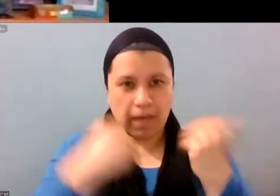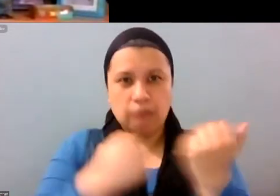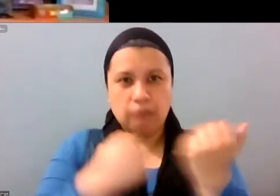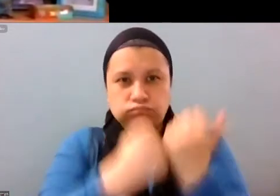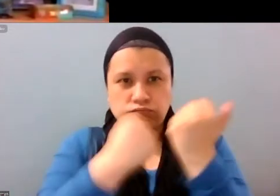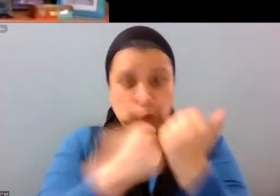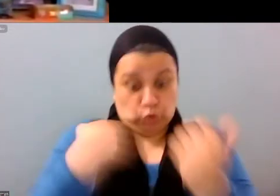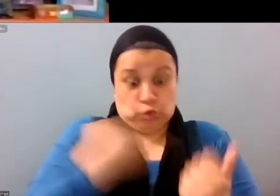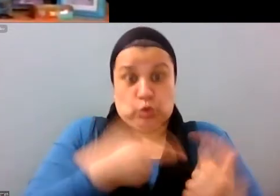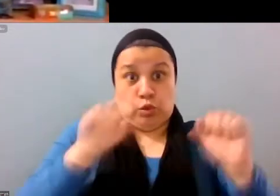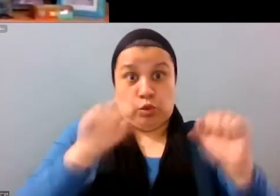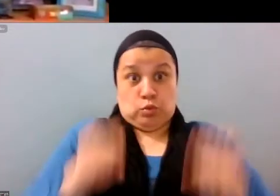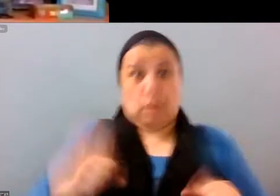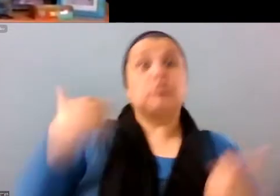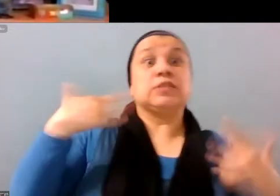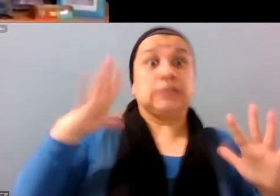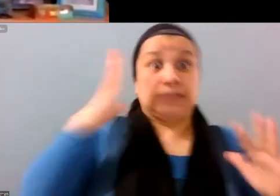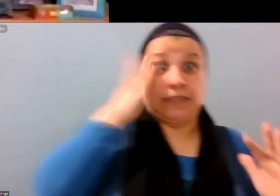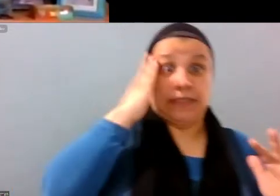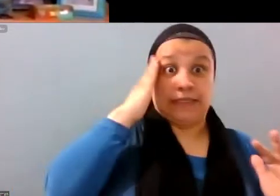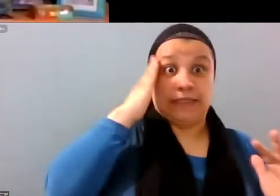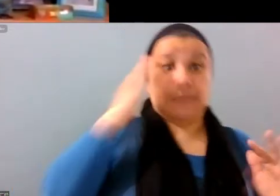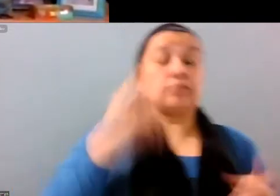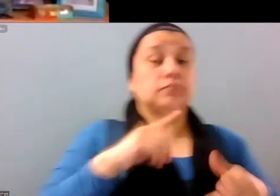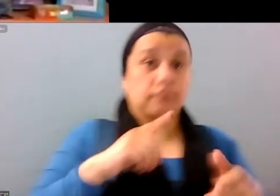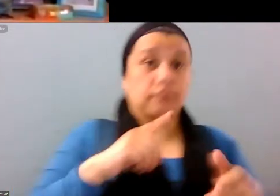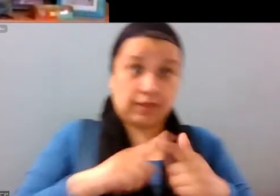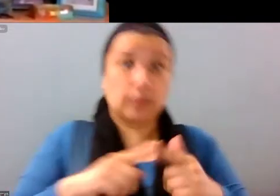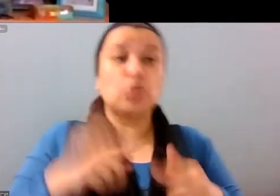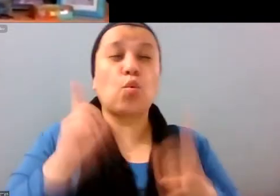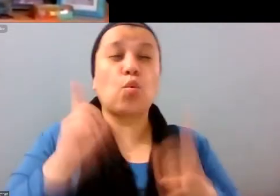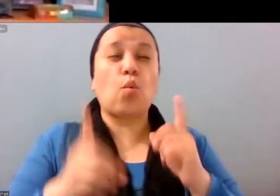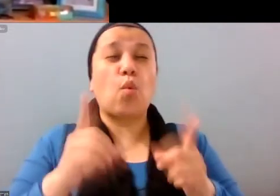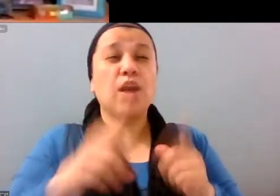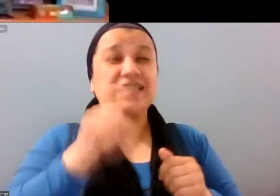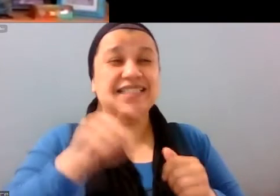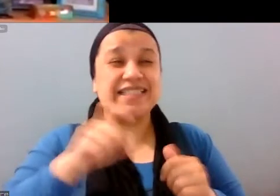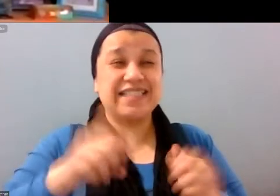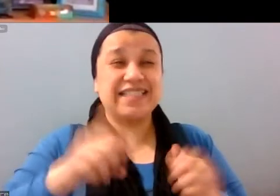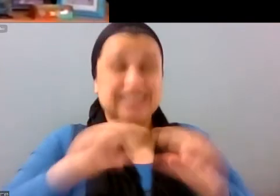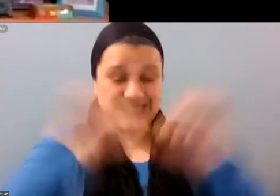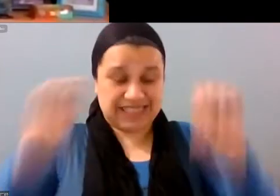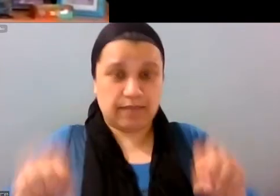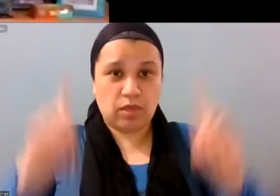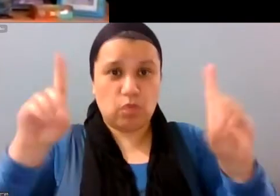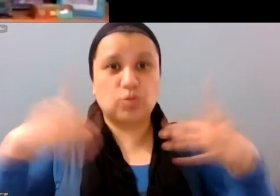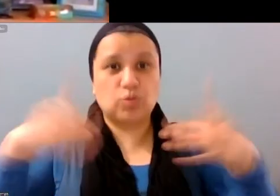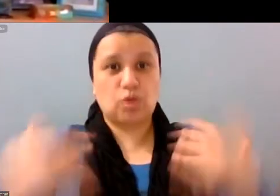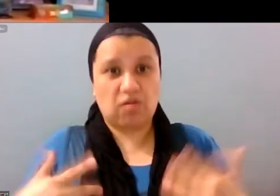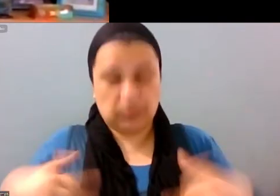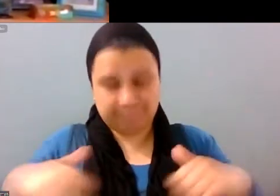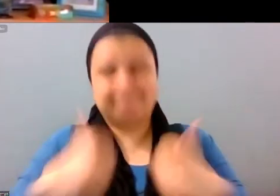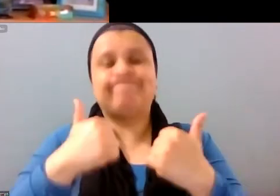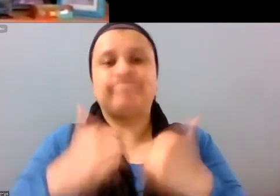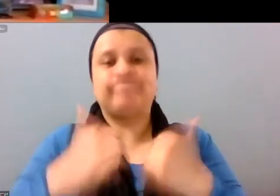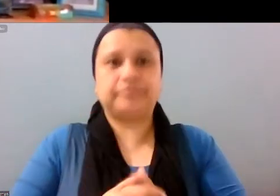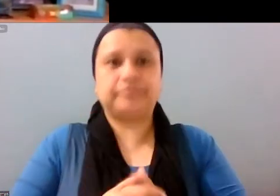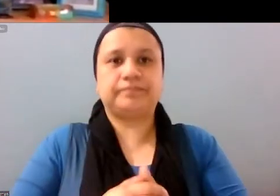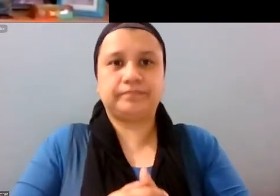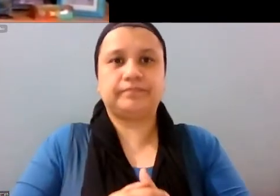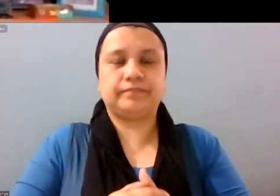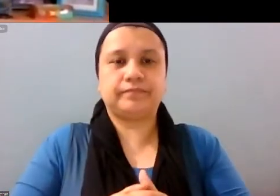y sabemos y desde lo que las necesidades que el sistema educativo enfrenta así es que ha